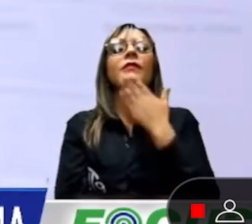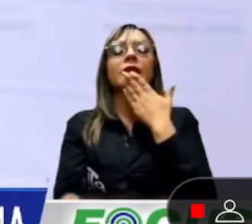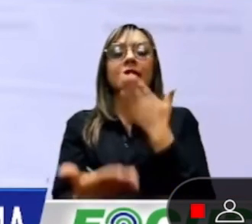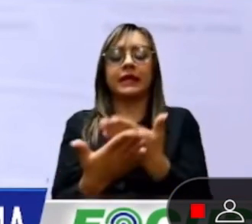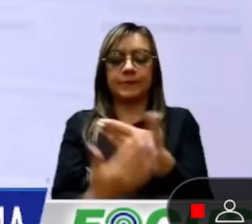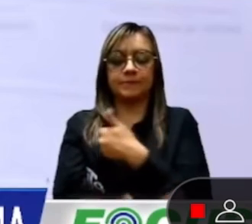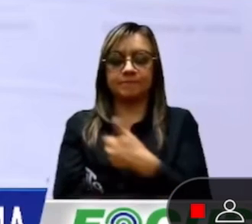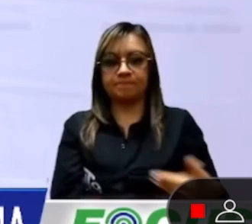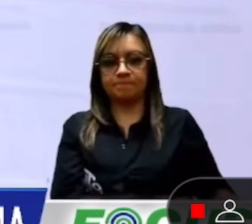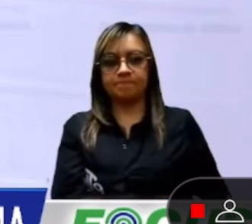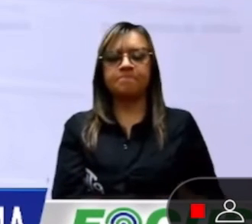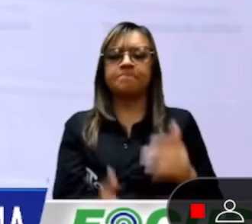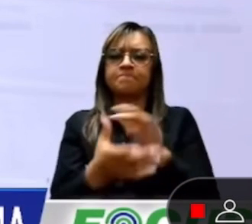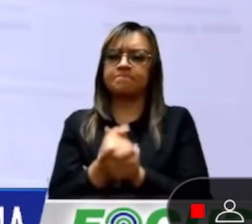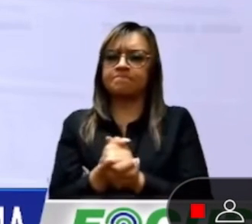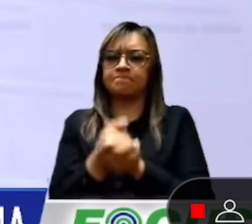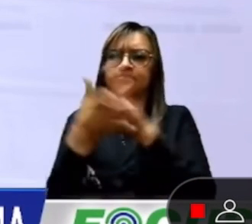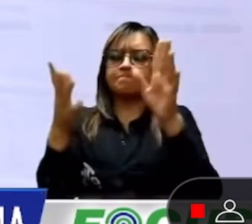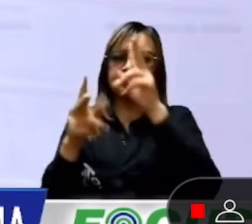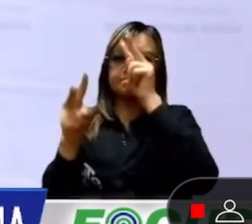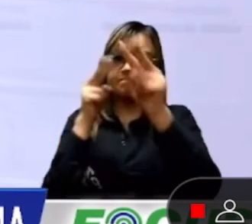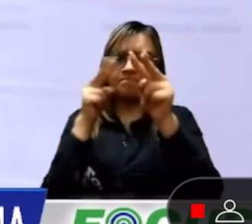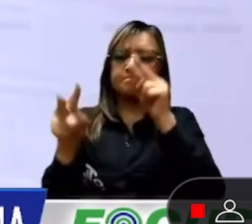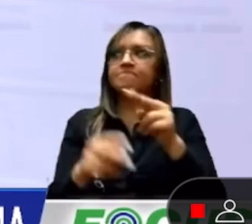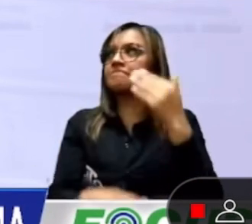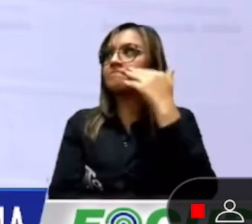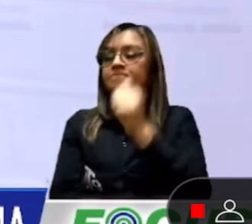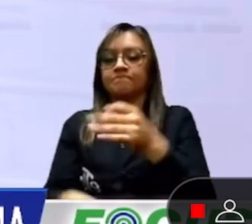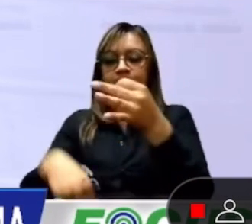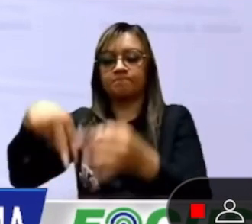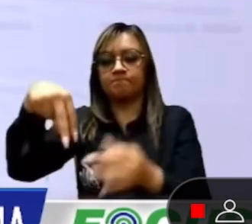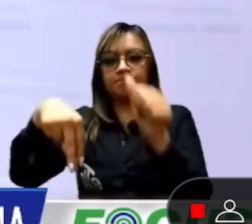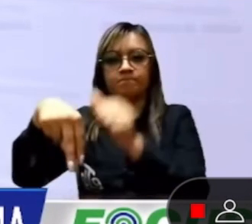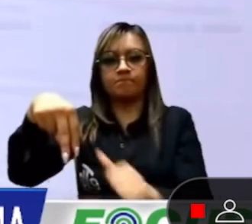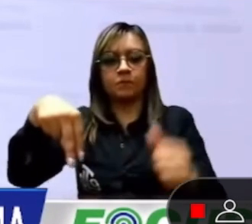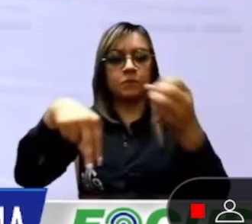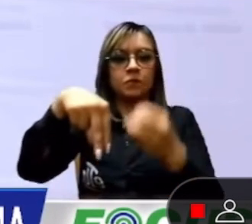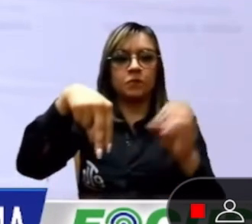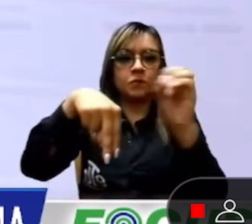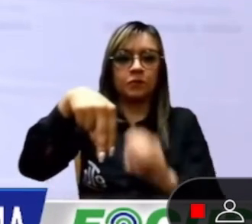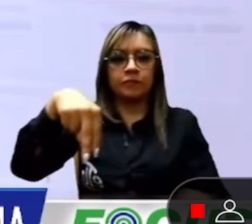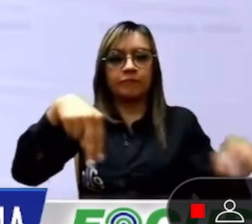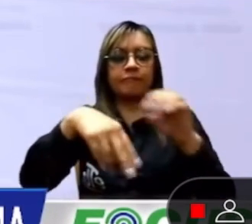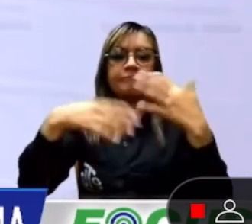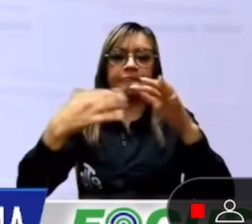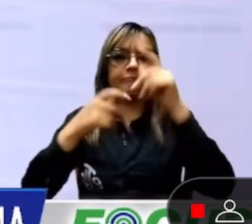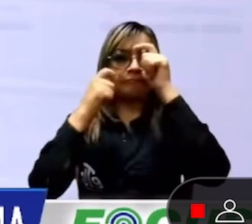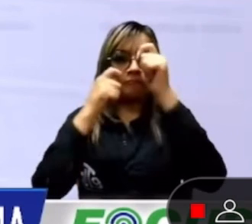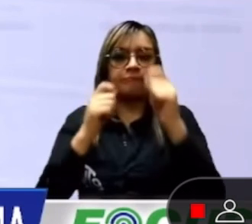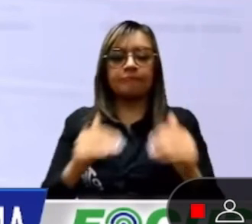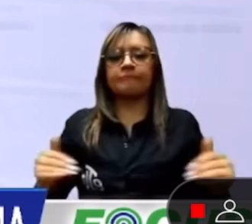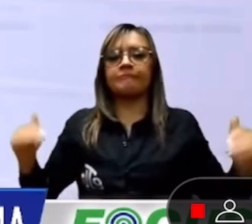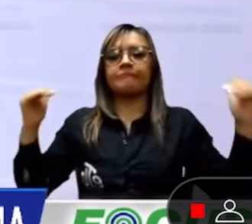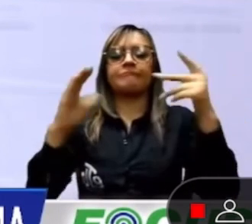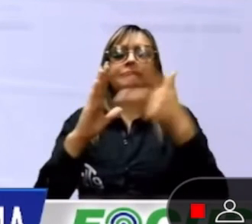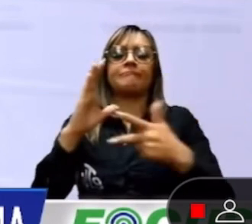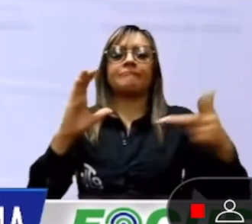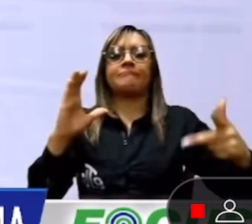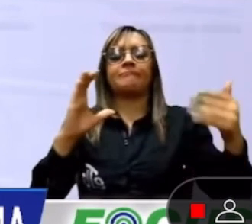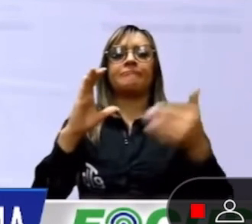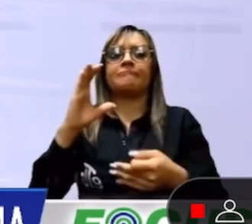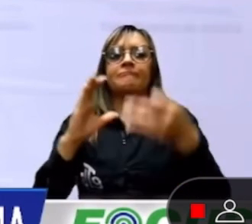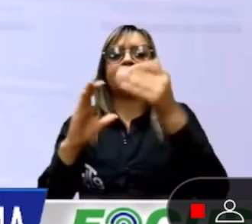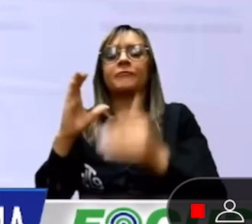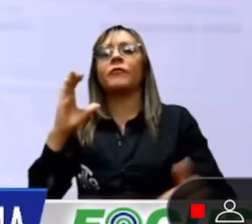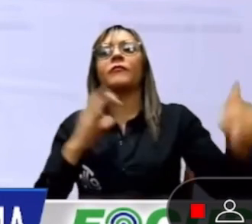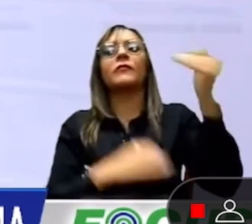presidente un saludo respetuoso a las señoras magistradas señores magistrados de la honorable Corte Suprema de Justicia